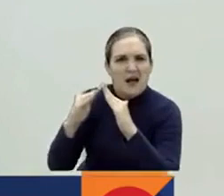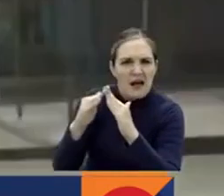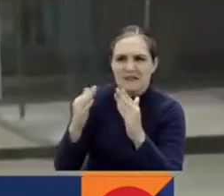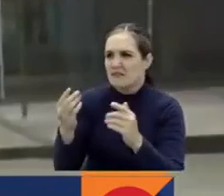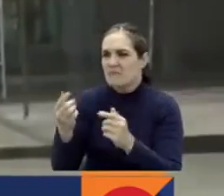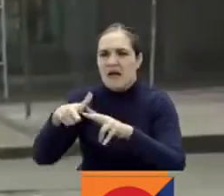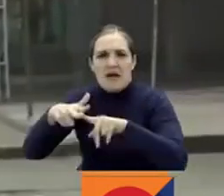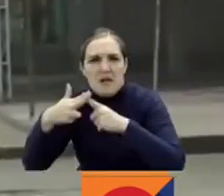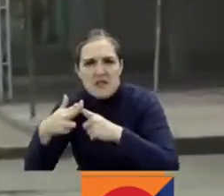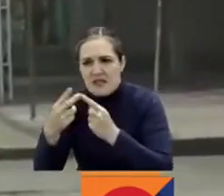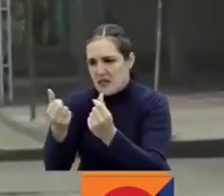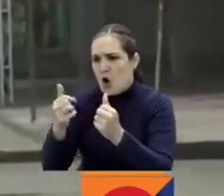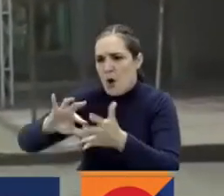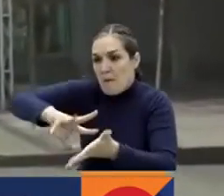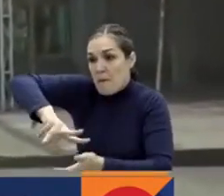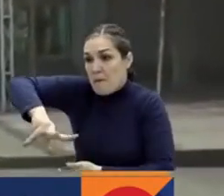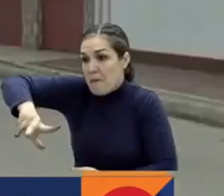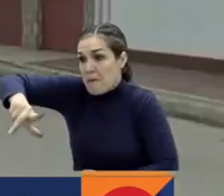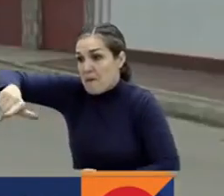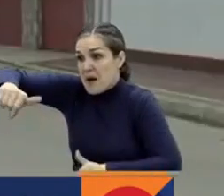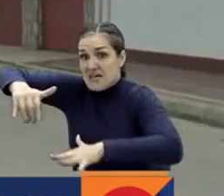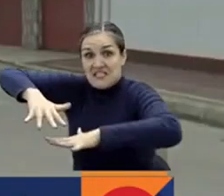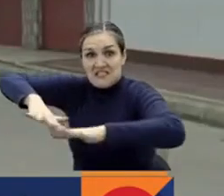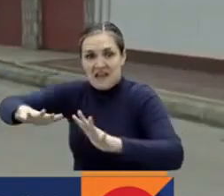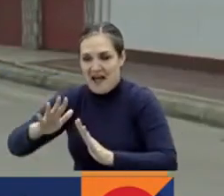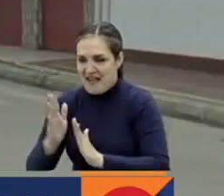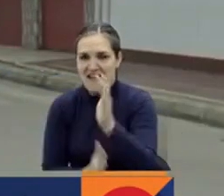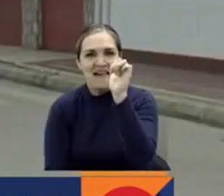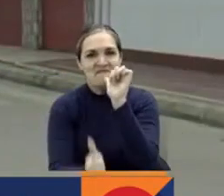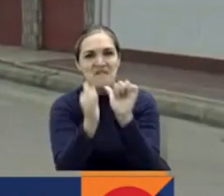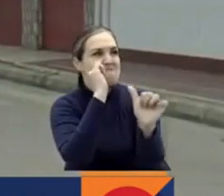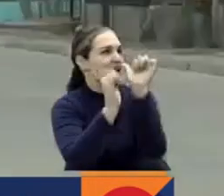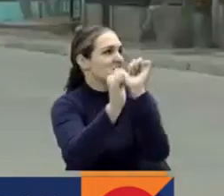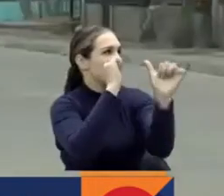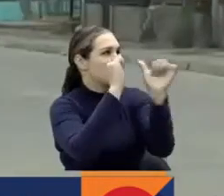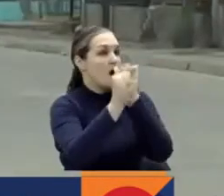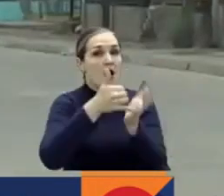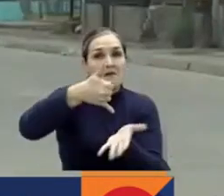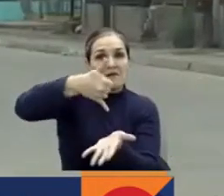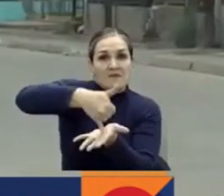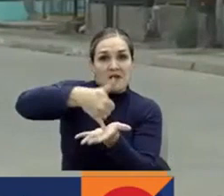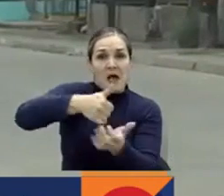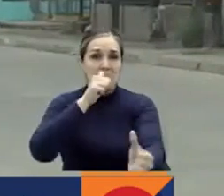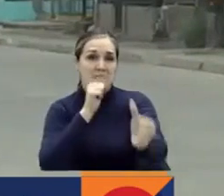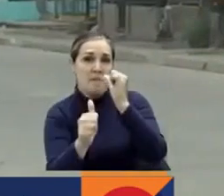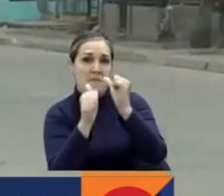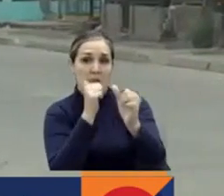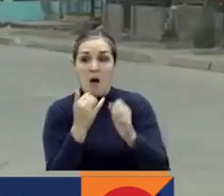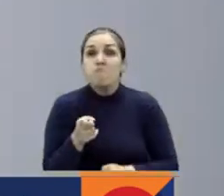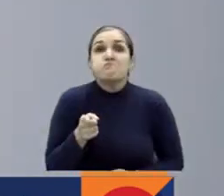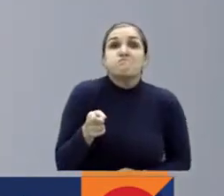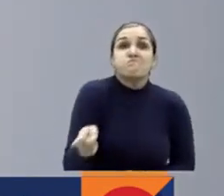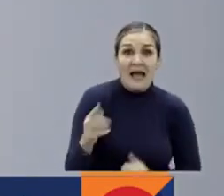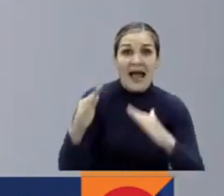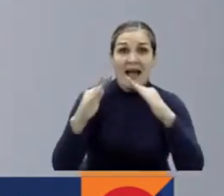efectivo. Los presuntos ladrones, en pleno robo, comenzaron a consumir una botella de licor que se encontraron en la vivienda. Borrachos se